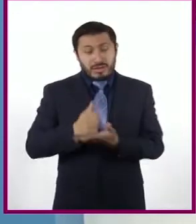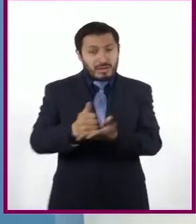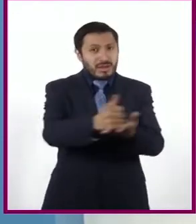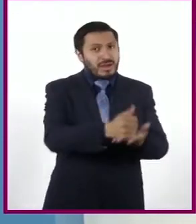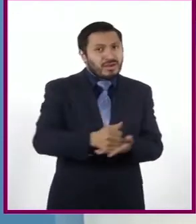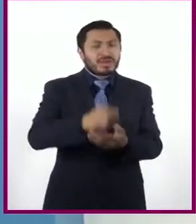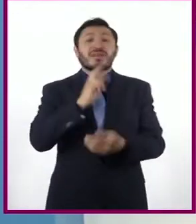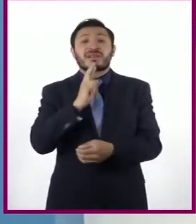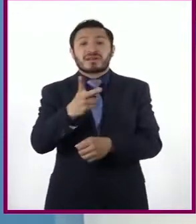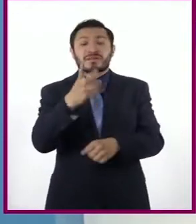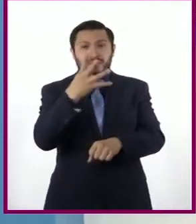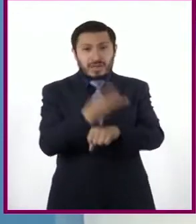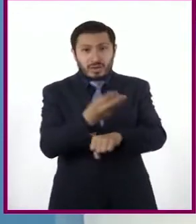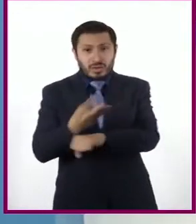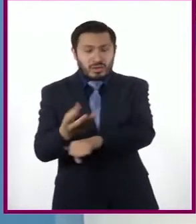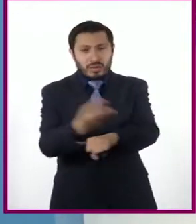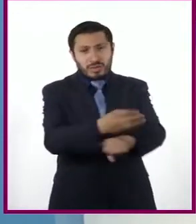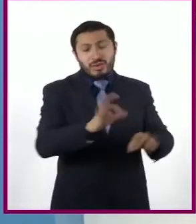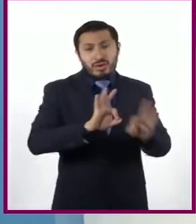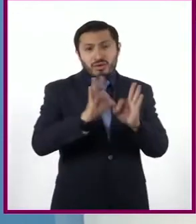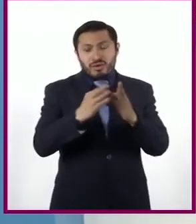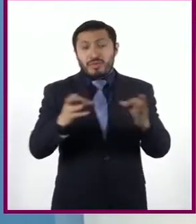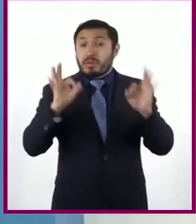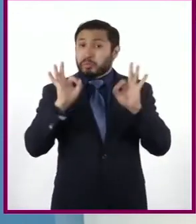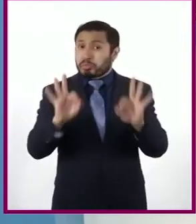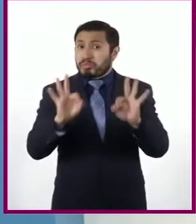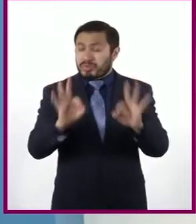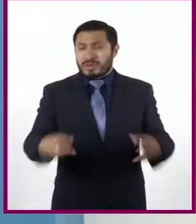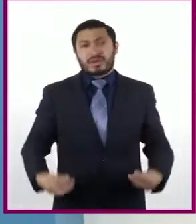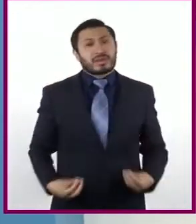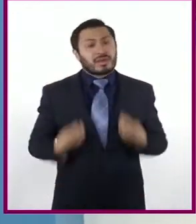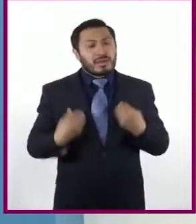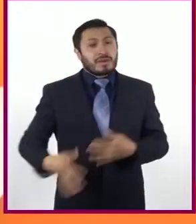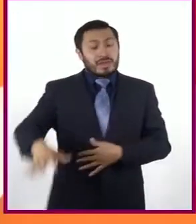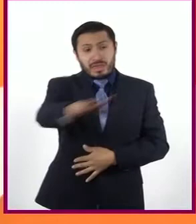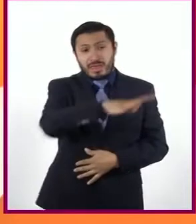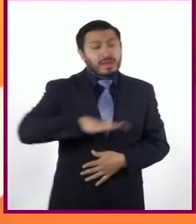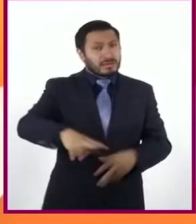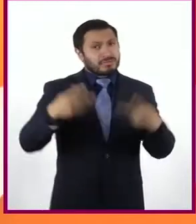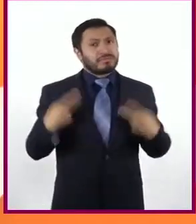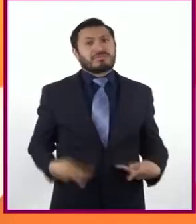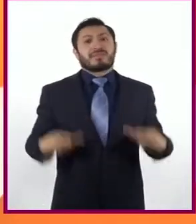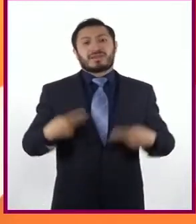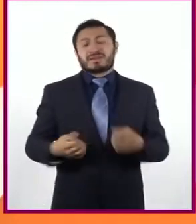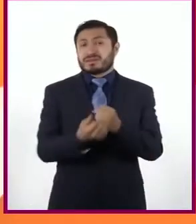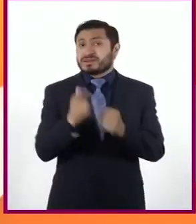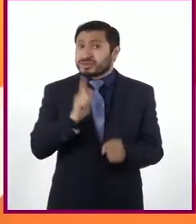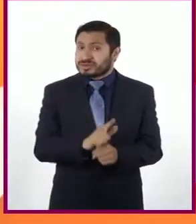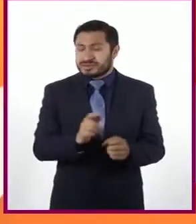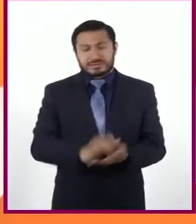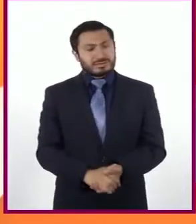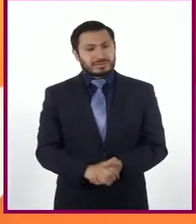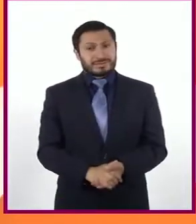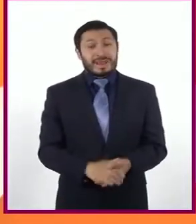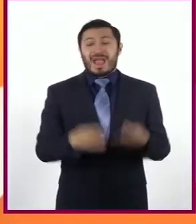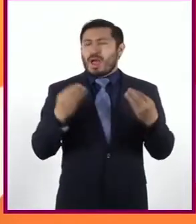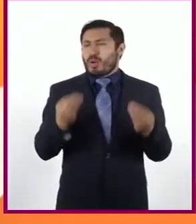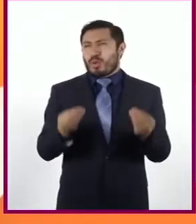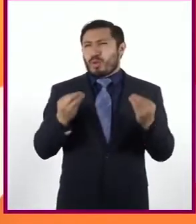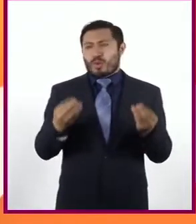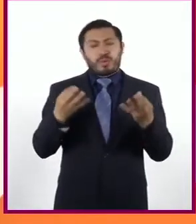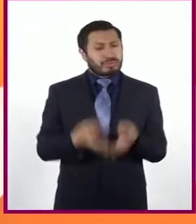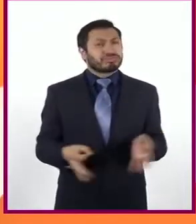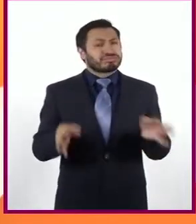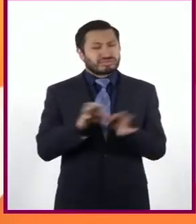al mejoramiento de la calidad de vida de todos los miembros de la sociedad. Es muy importante todo esto que